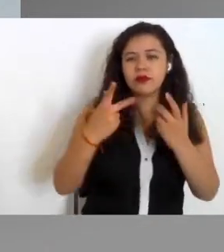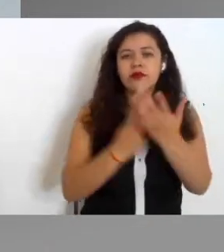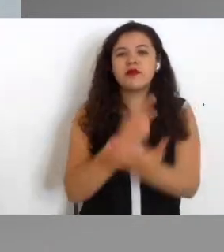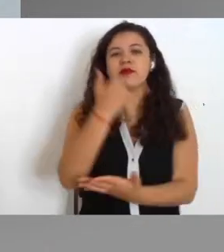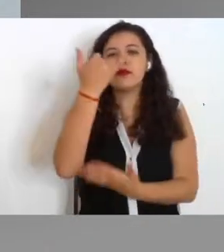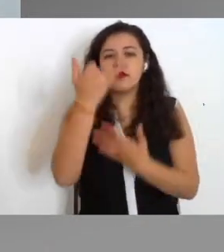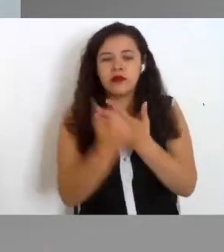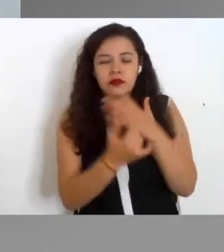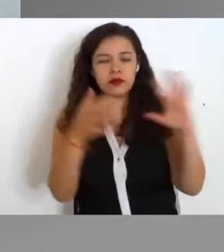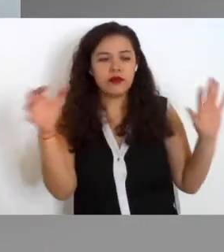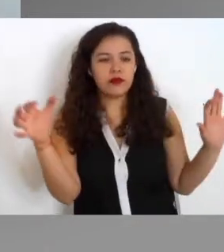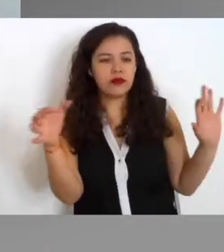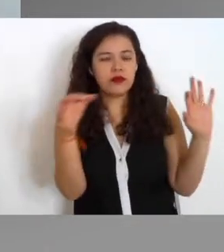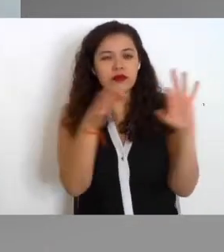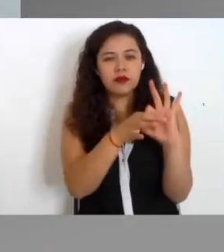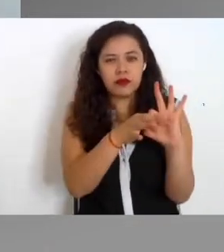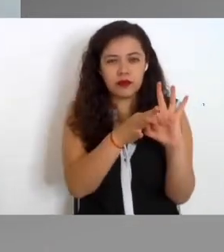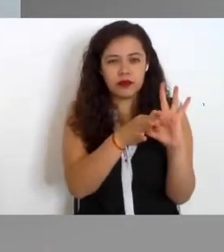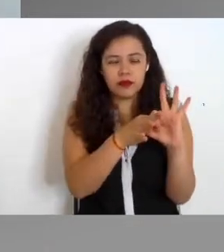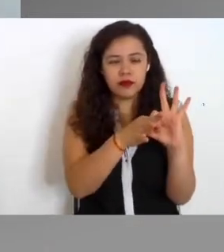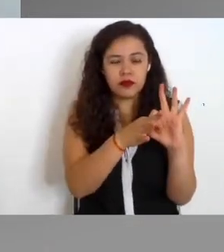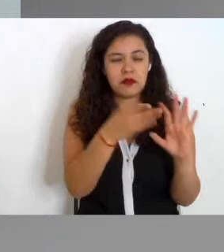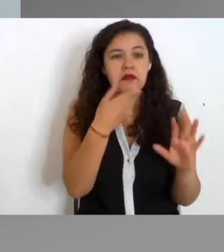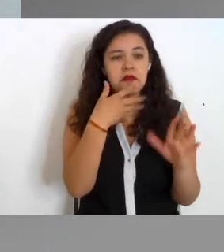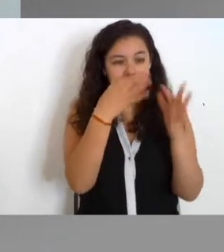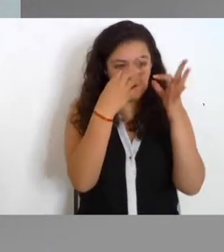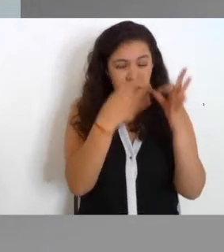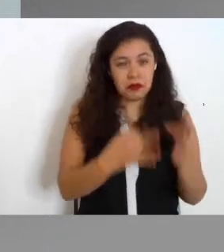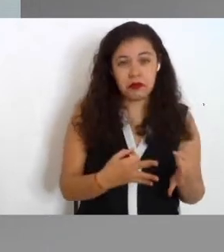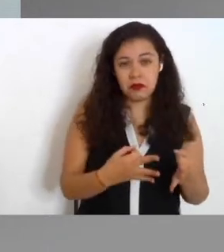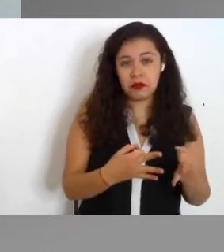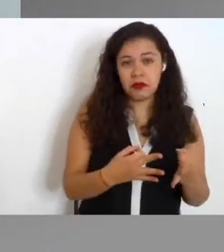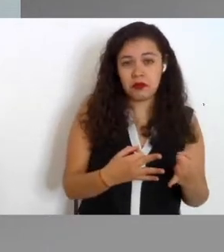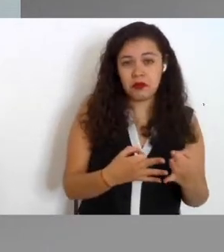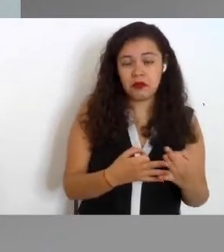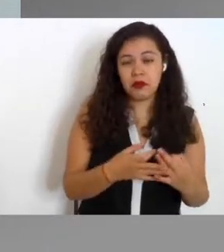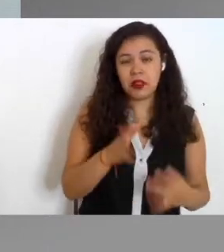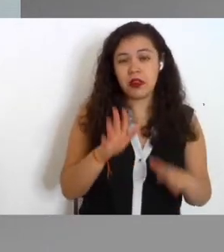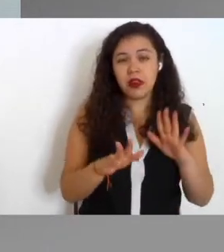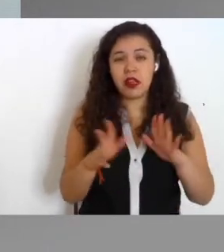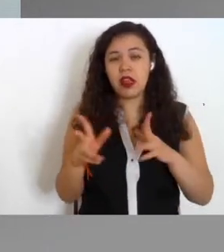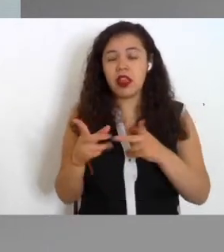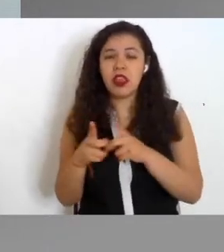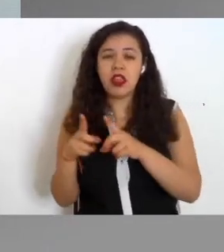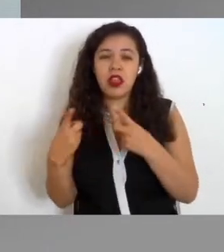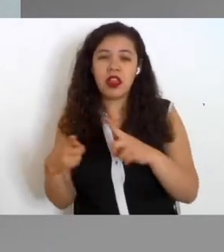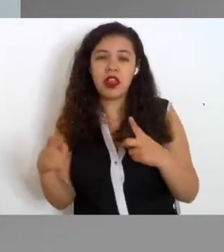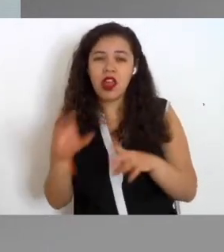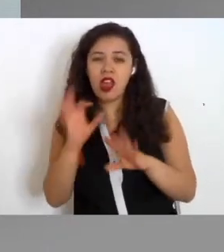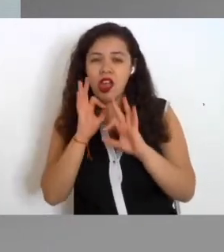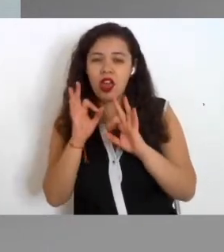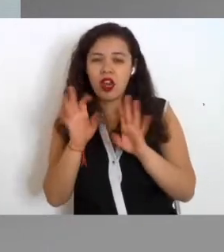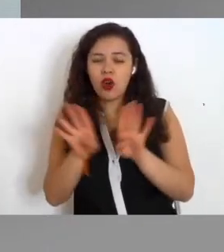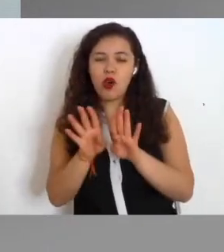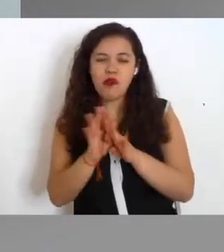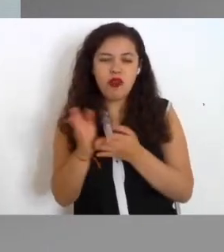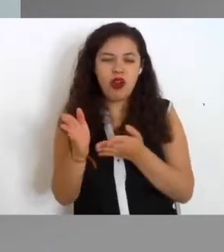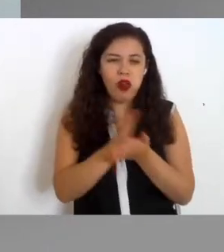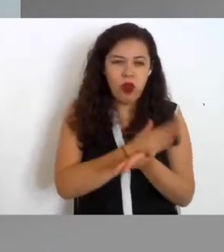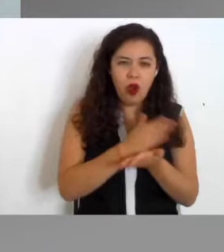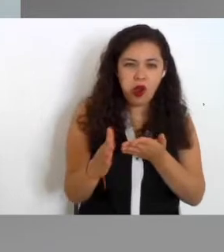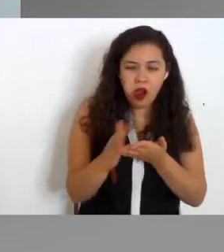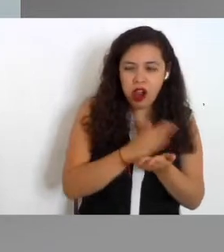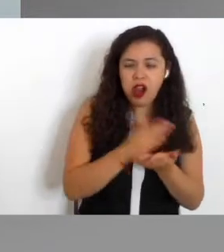pertinentes y que se suelen desarrollar en forma aislada, sin